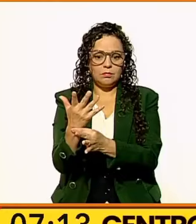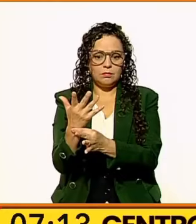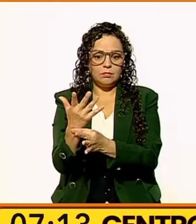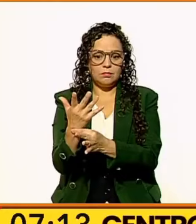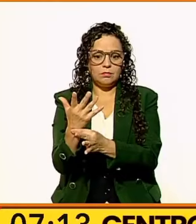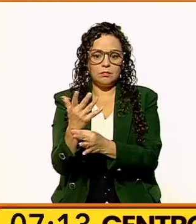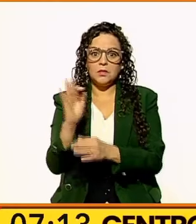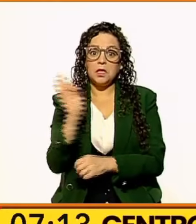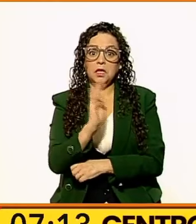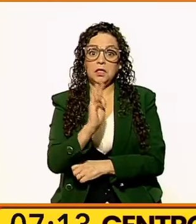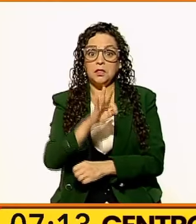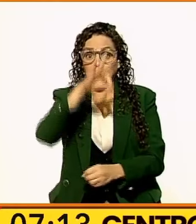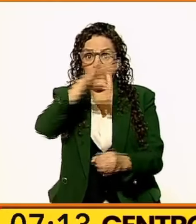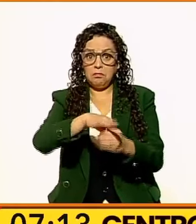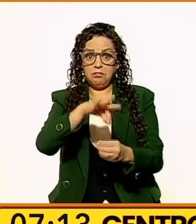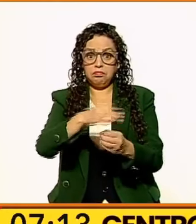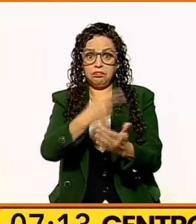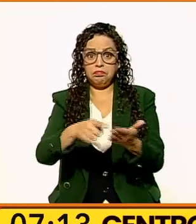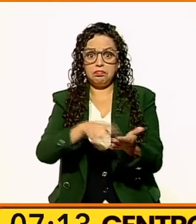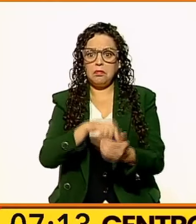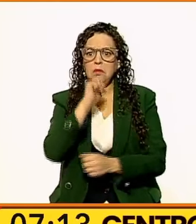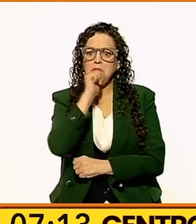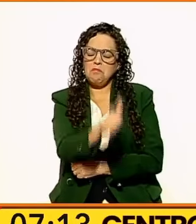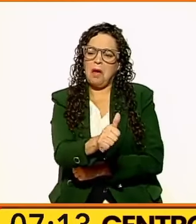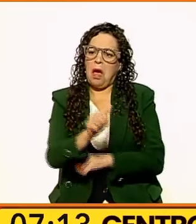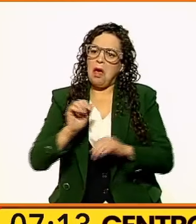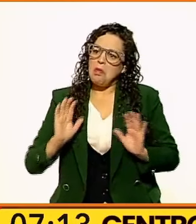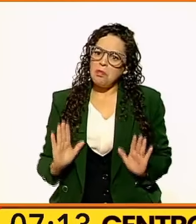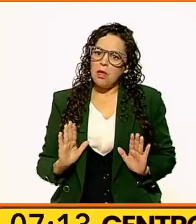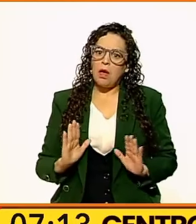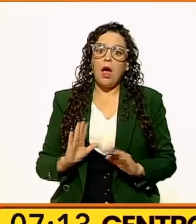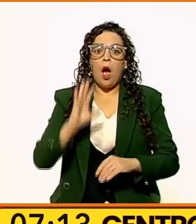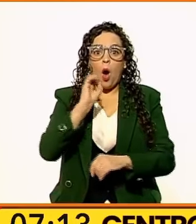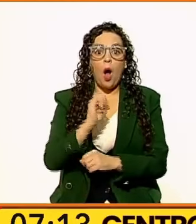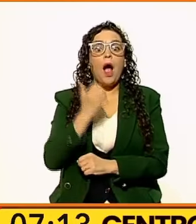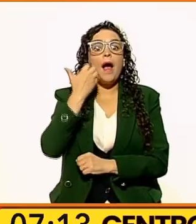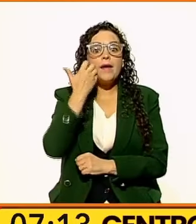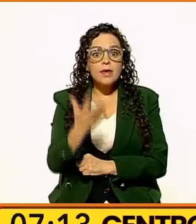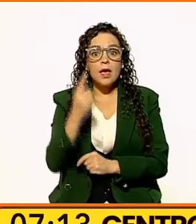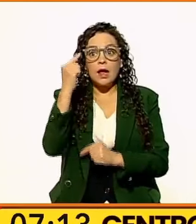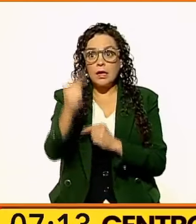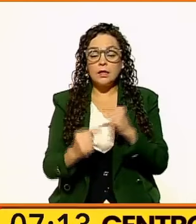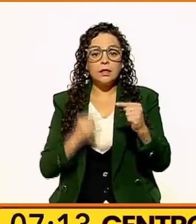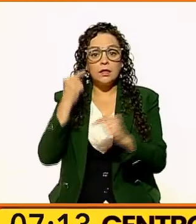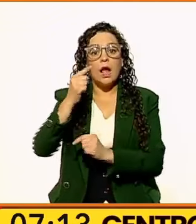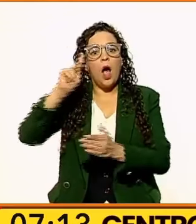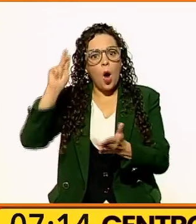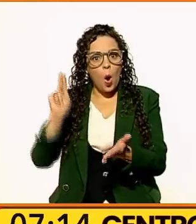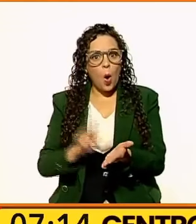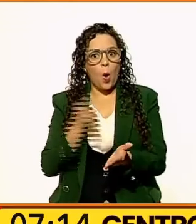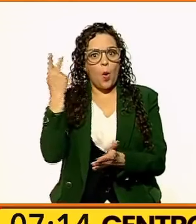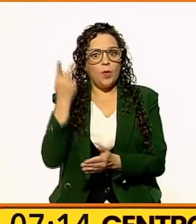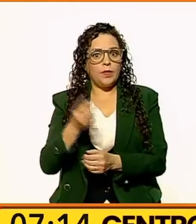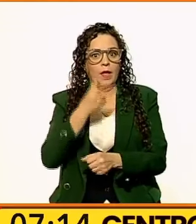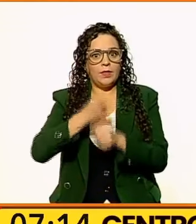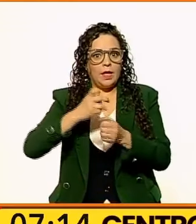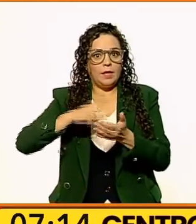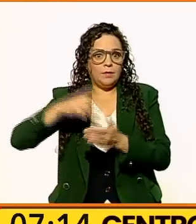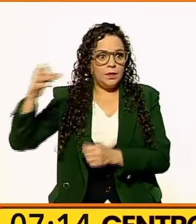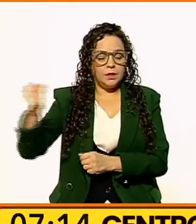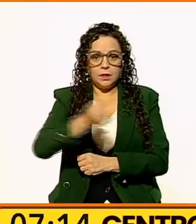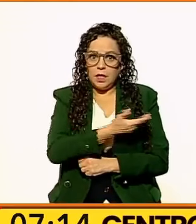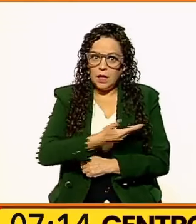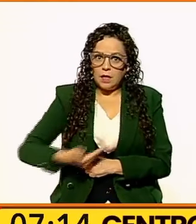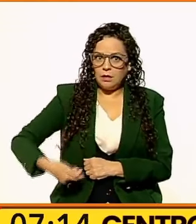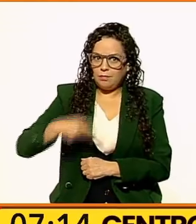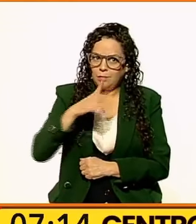también preocupa, ¿no? O de postularse para un tercer término, que realmente esto no podría suceder. Vamos a ver qué